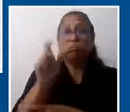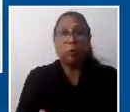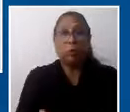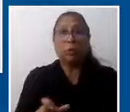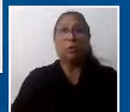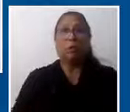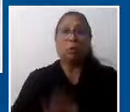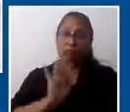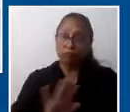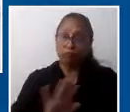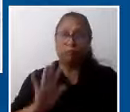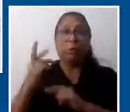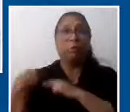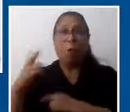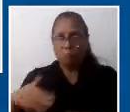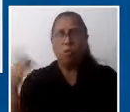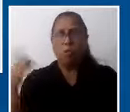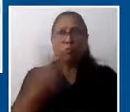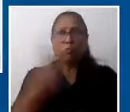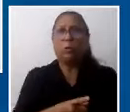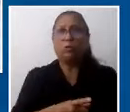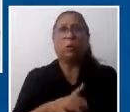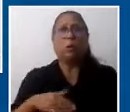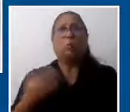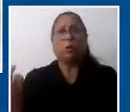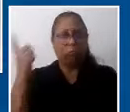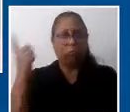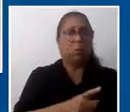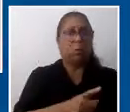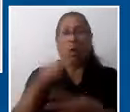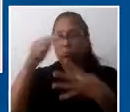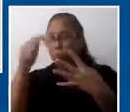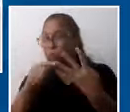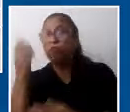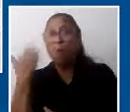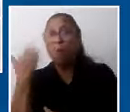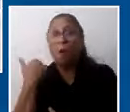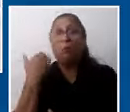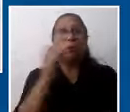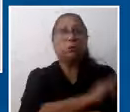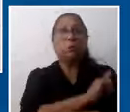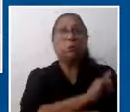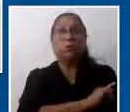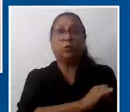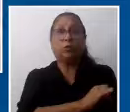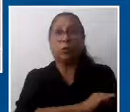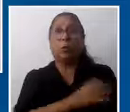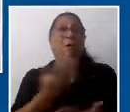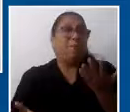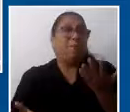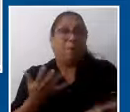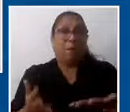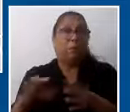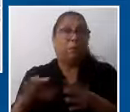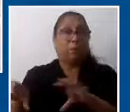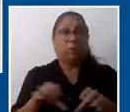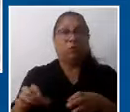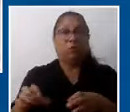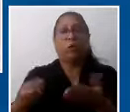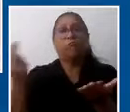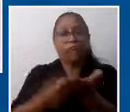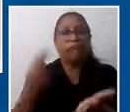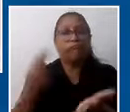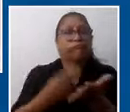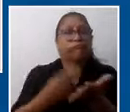su cargo, pueden denunciar, pueden quejar a las entidades antes descritas los hechos de repente que son constitutivos de